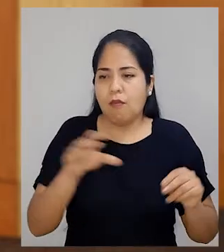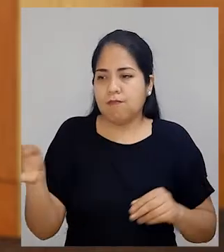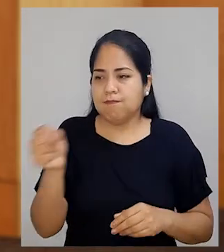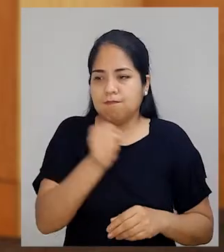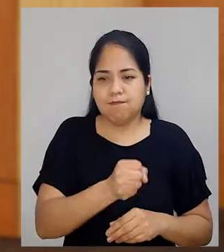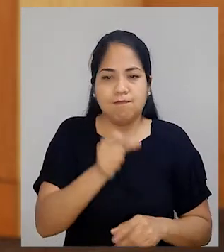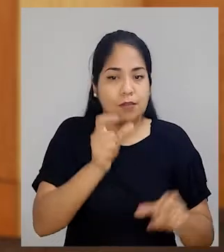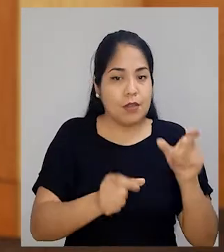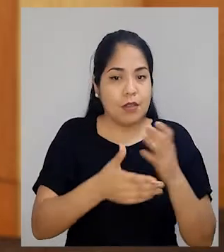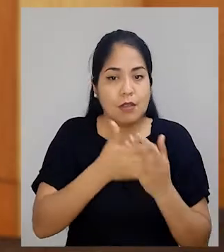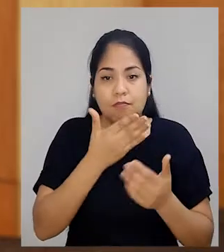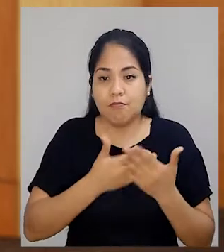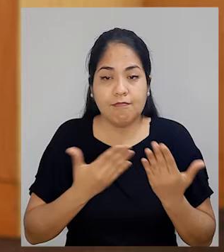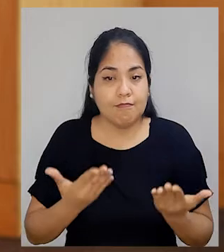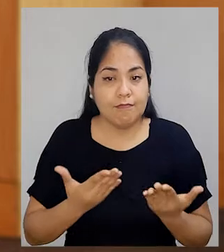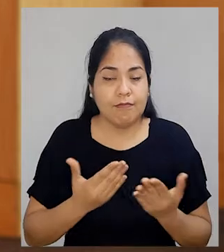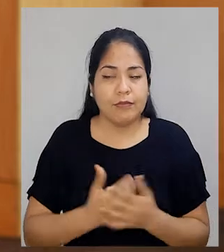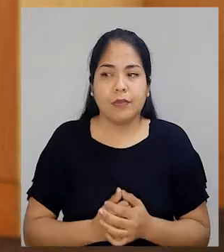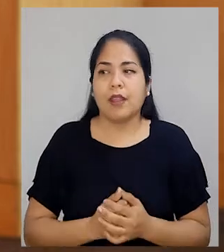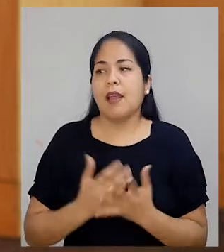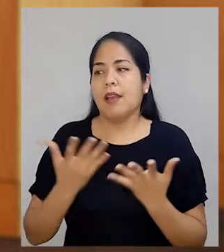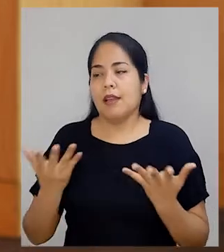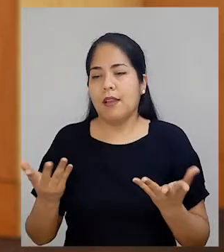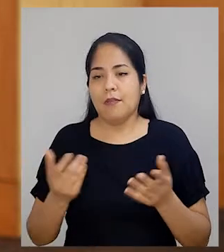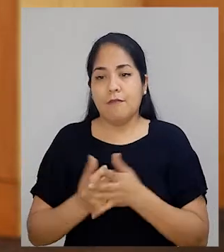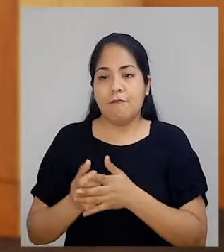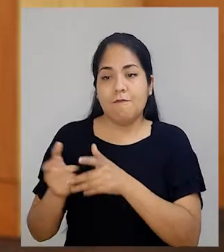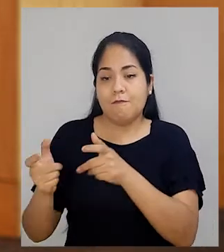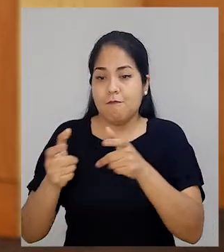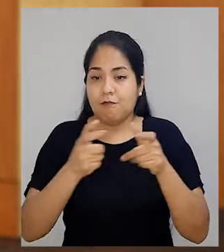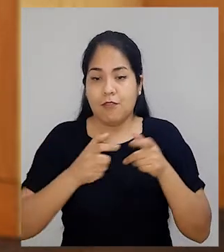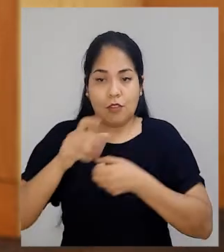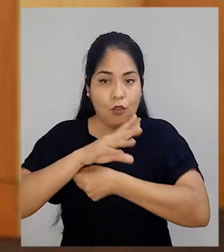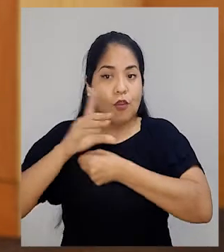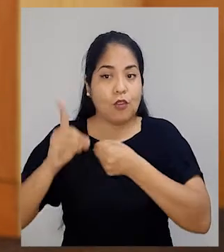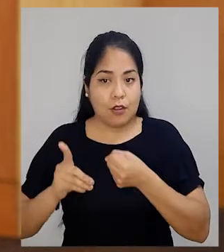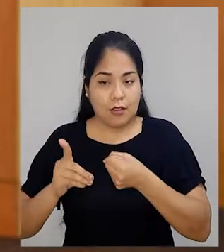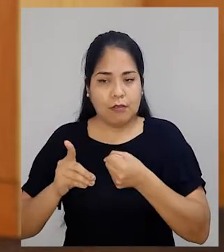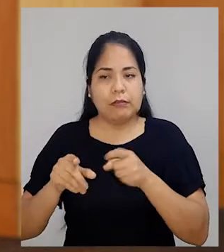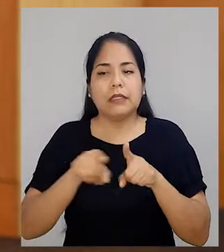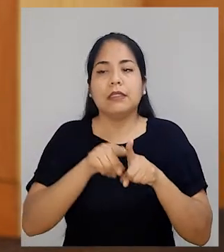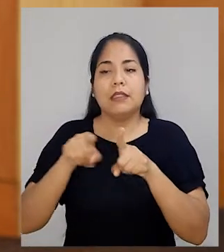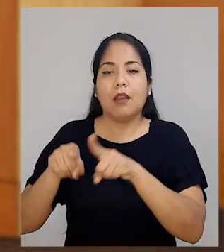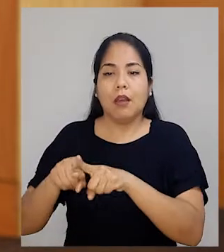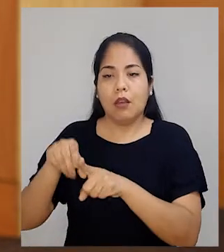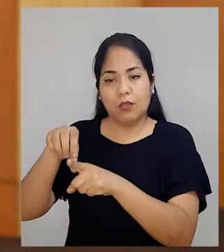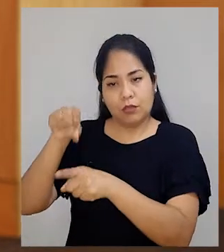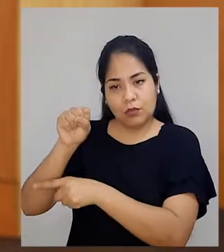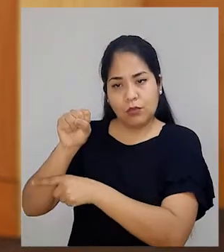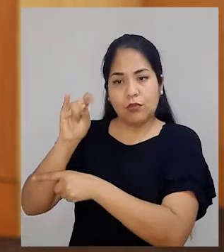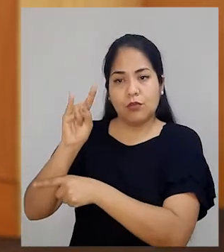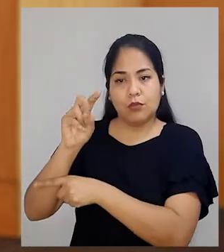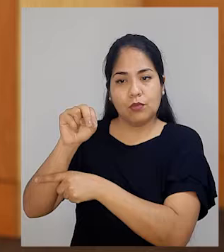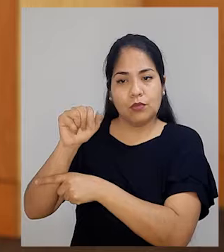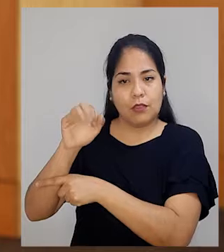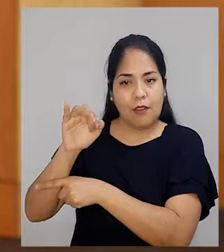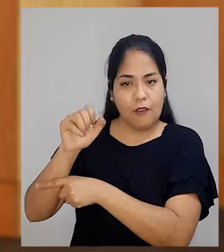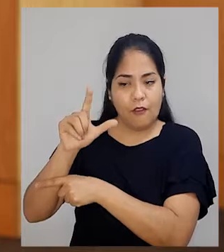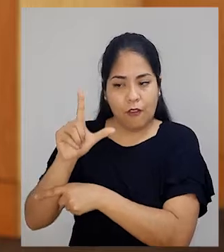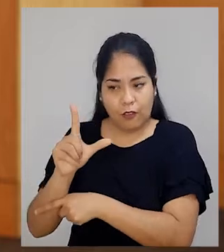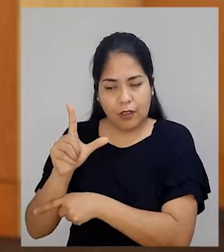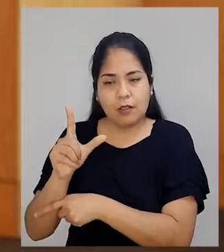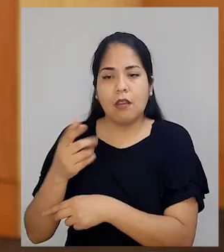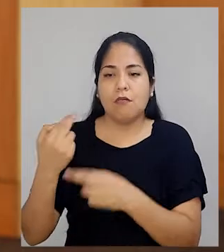no cumplen con esta cuota laboral? Pues ahí entra la Dirección de Fiscalización del CONADIS, pero también la